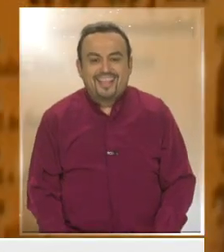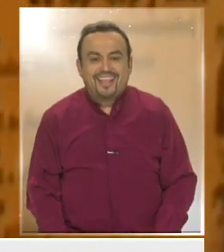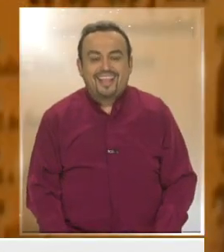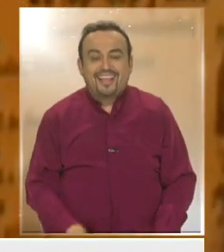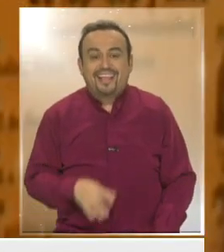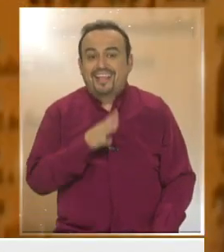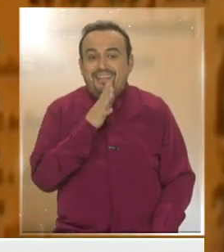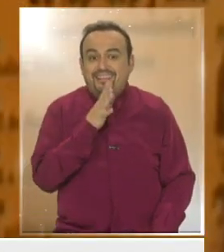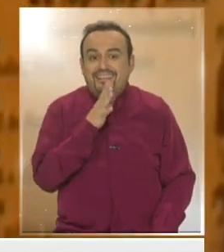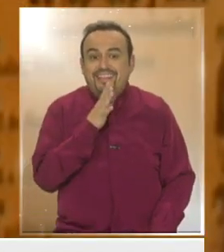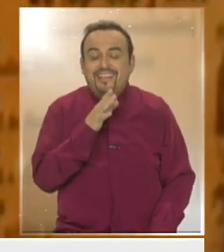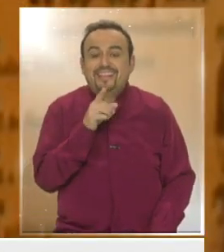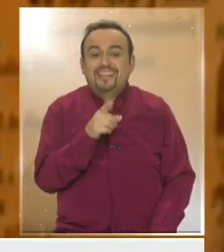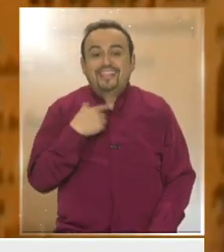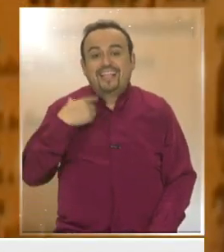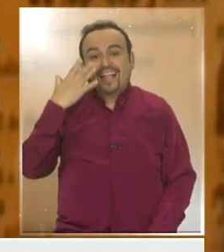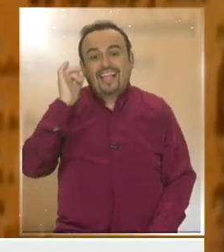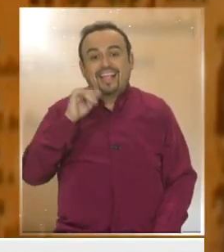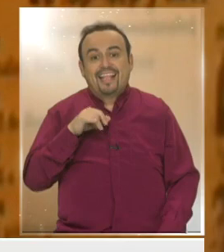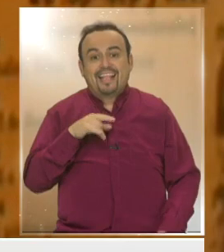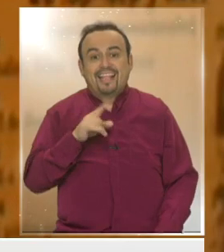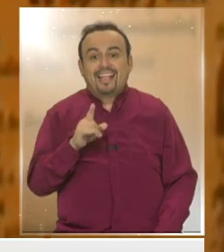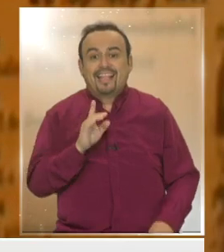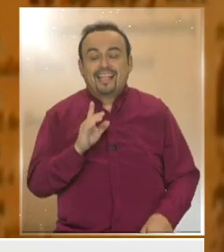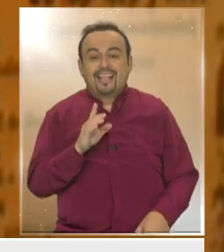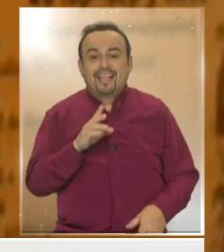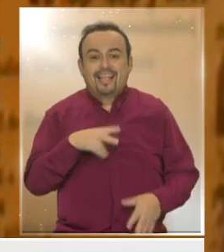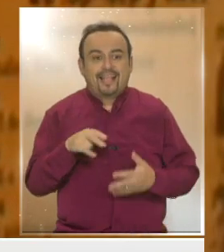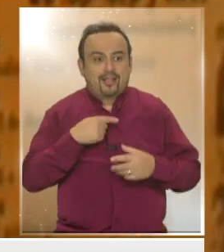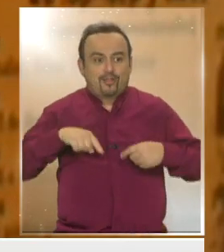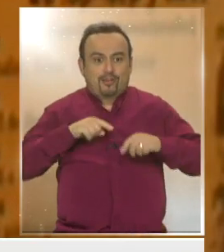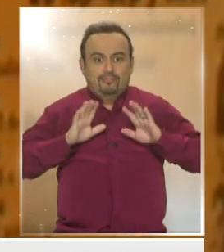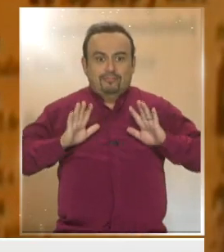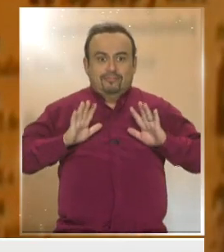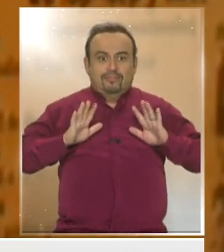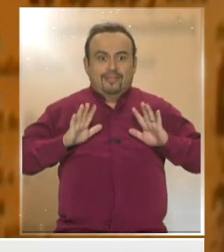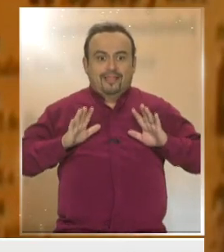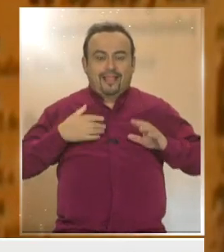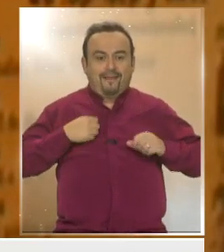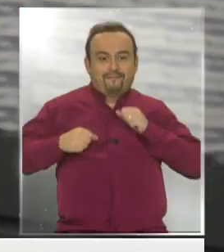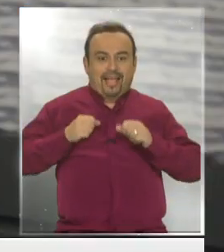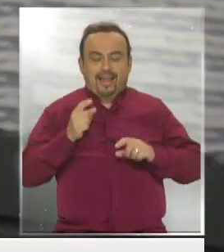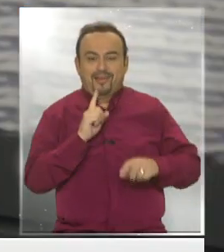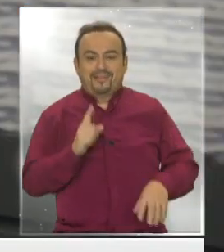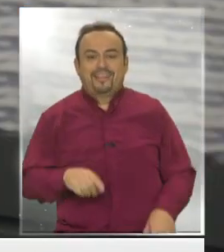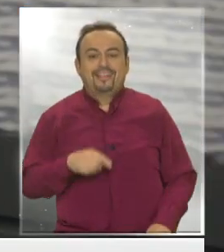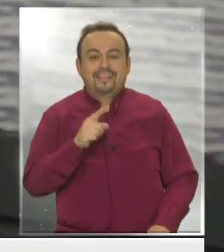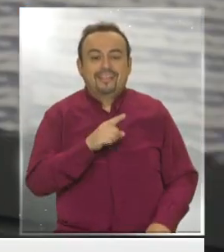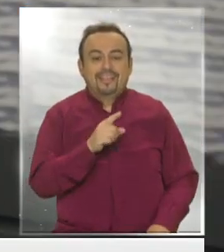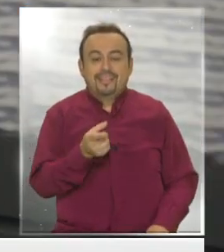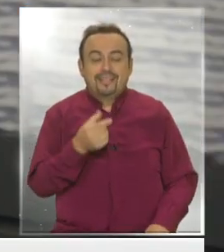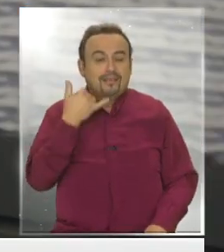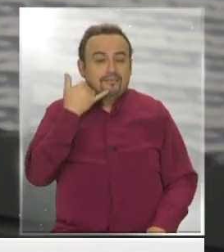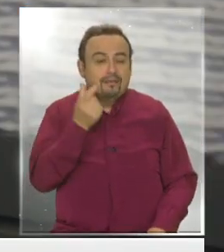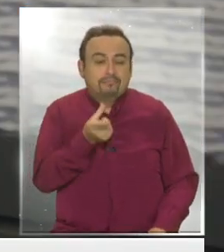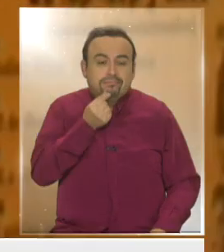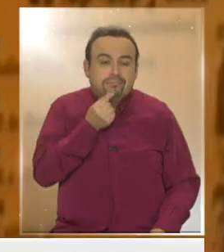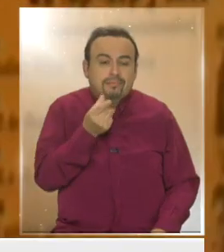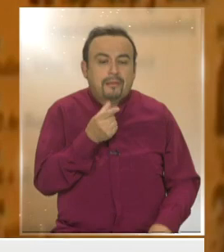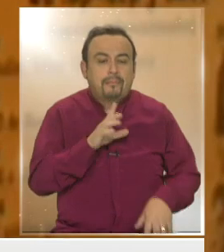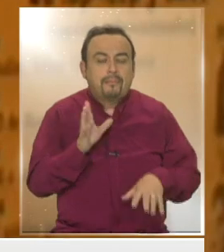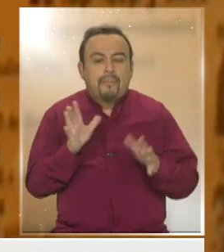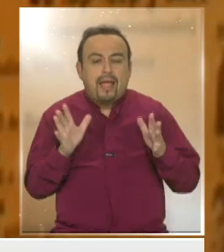No sé, yo creo que Freeze nos paralizó más que nos hizo bailar. ¿Te dura más o menos la batería del